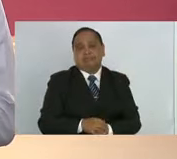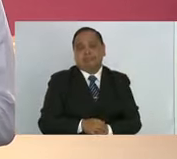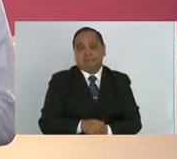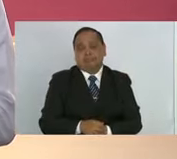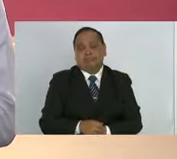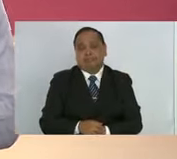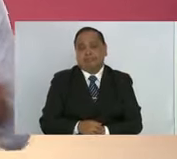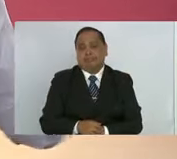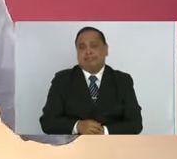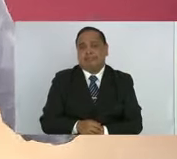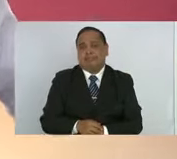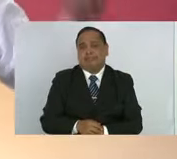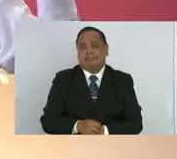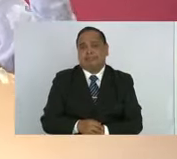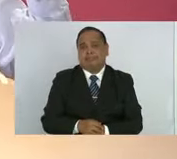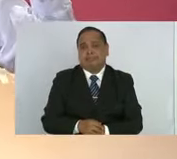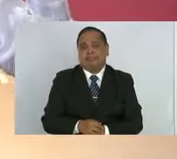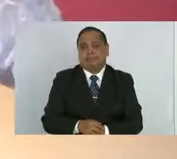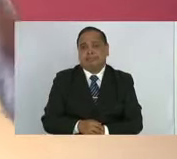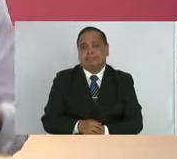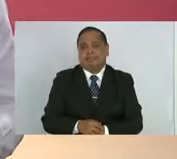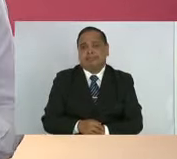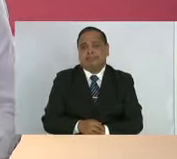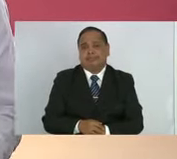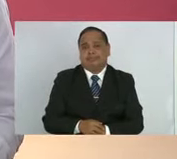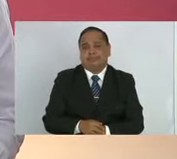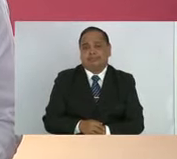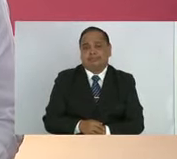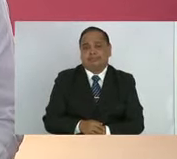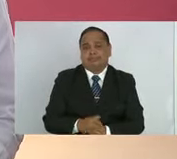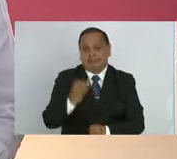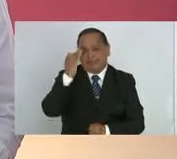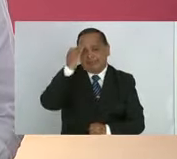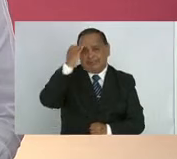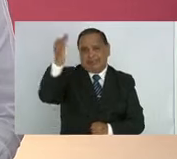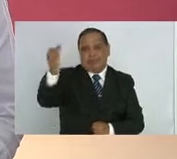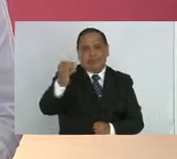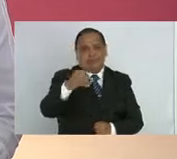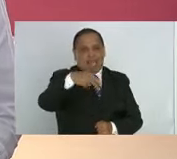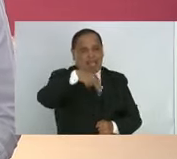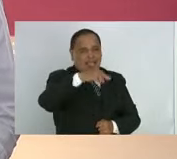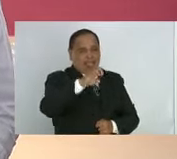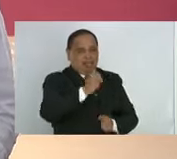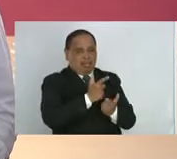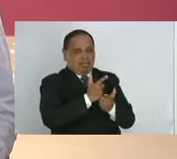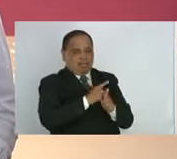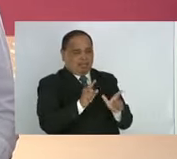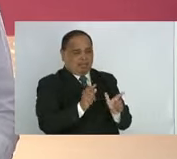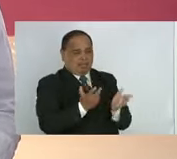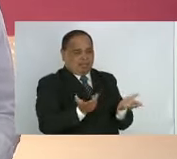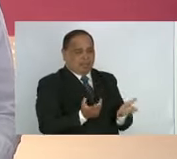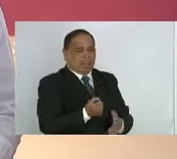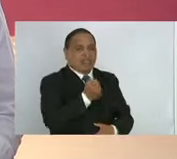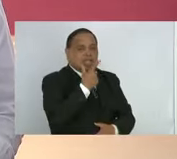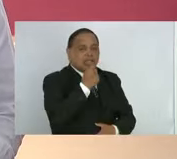Porque en los tiempos del neoliberalismo era un gran negocio